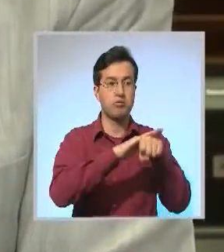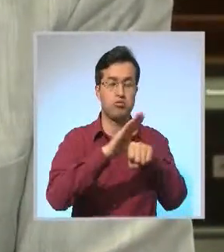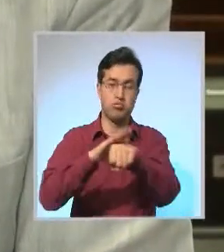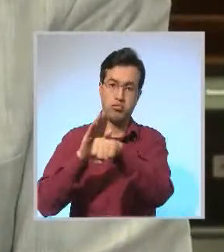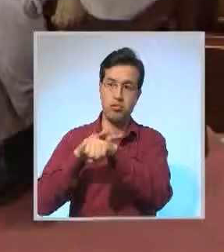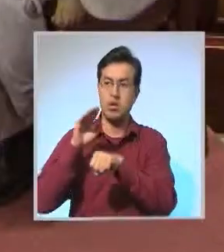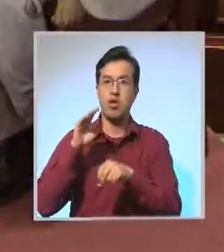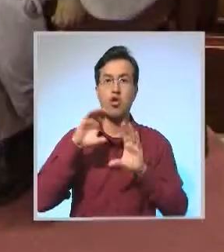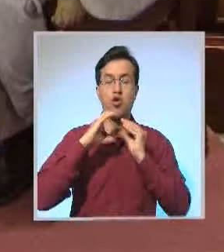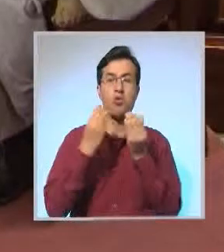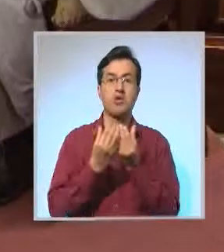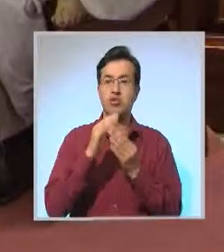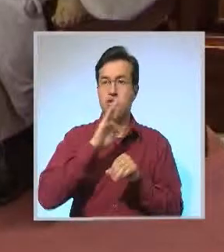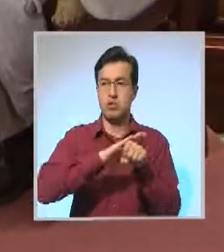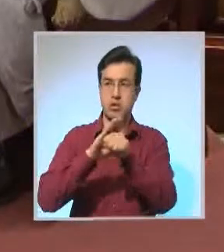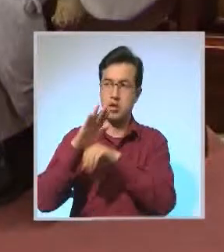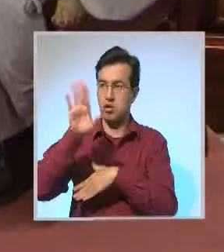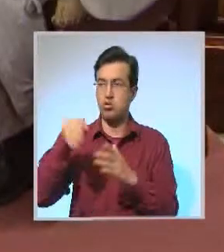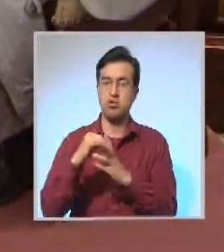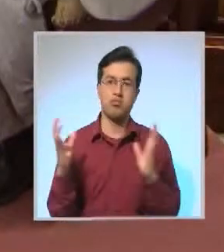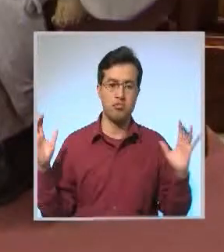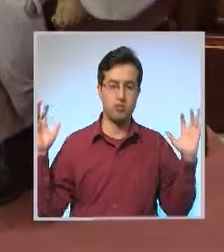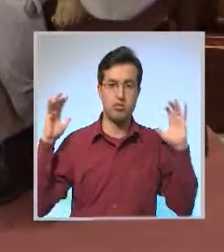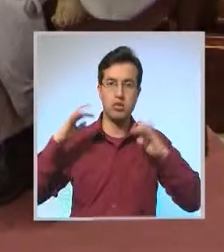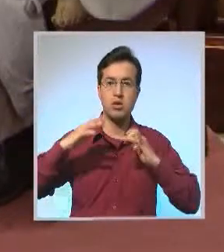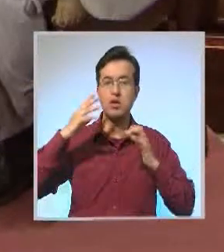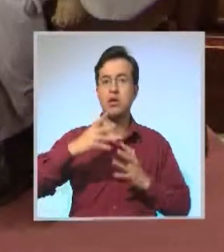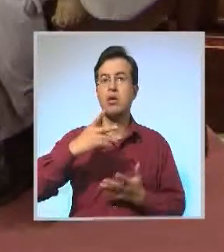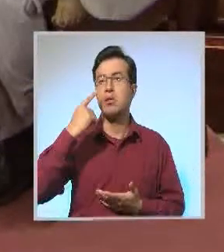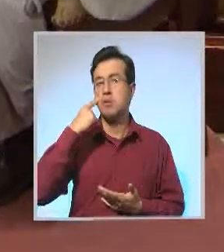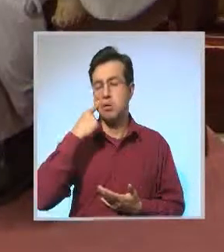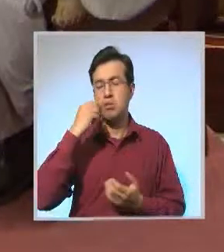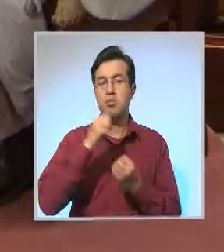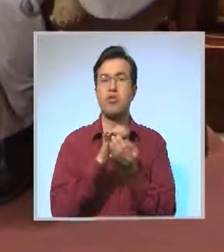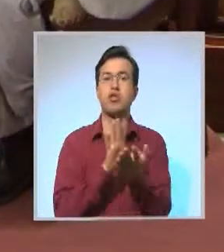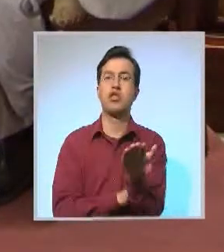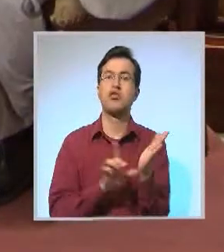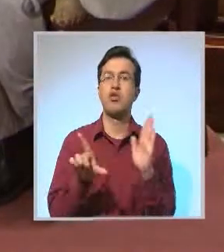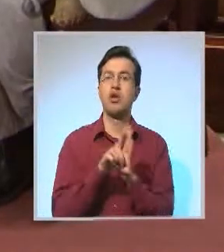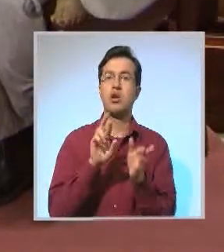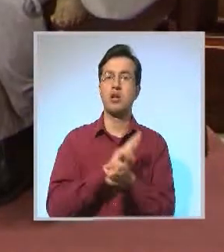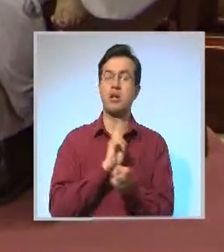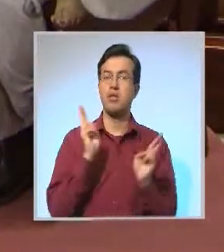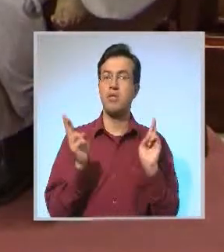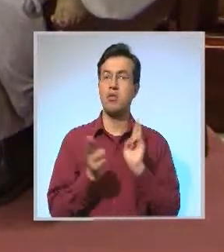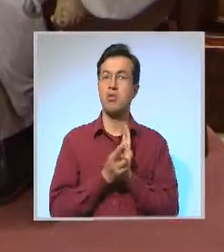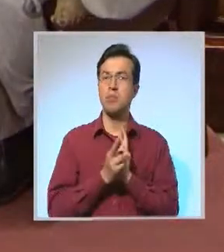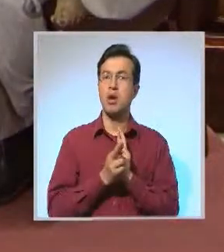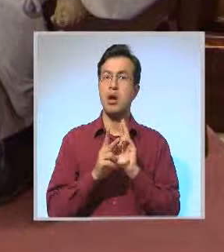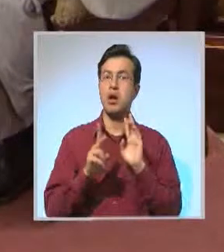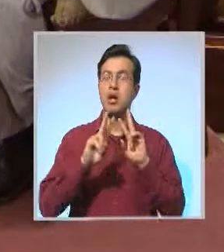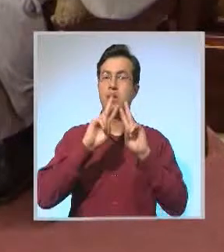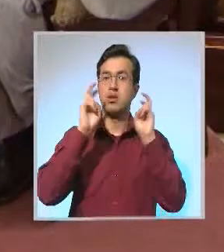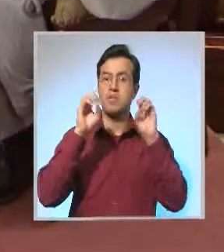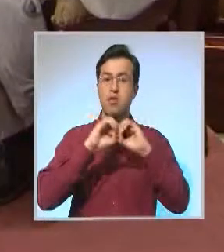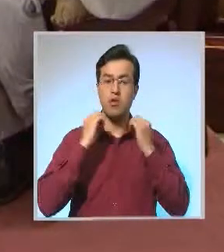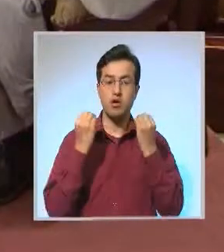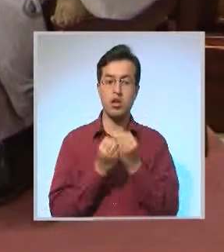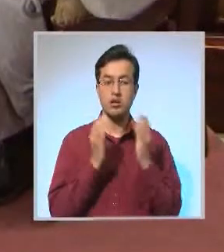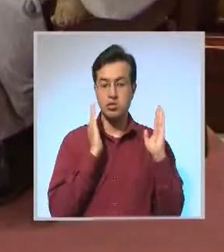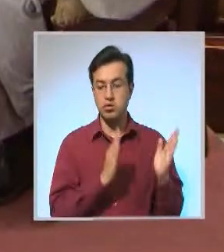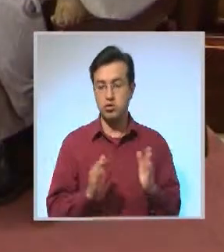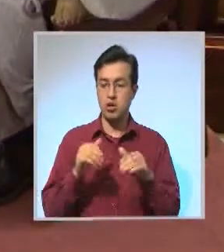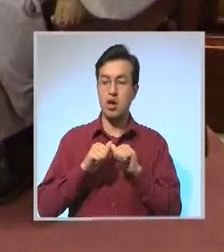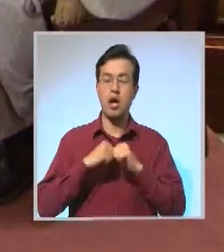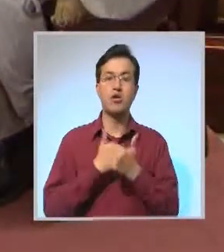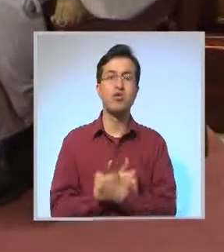colegas de la comisión para abocar conocimiento del proyecto de ley reformatoria al código orgánico de organización territorial autonomías y